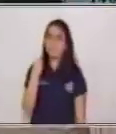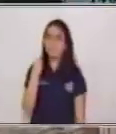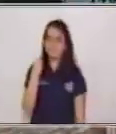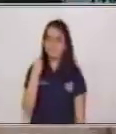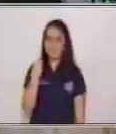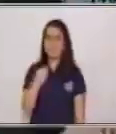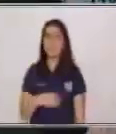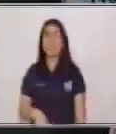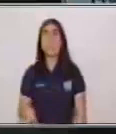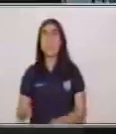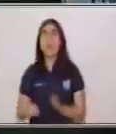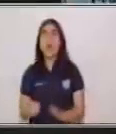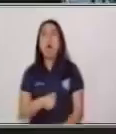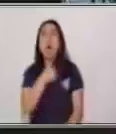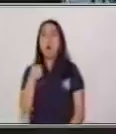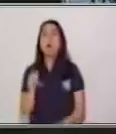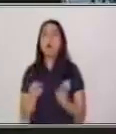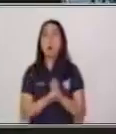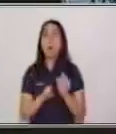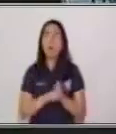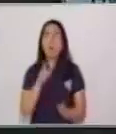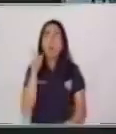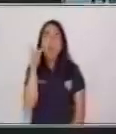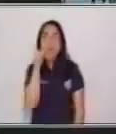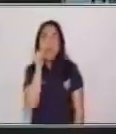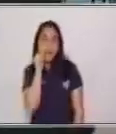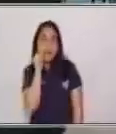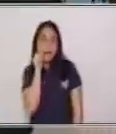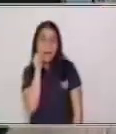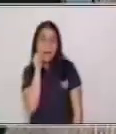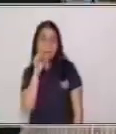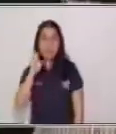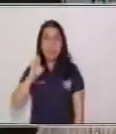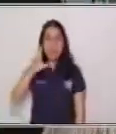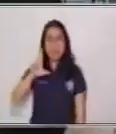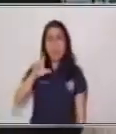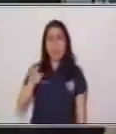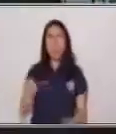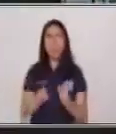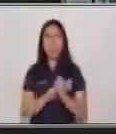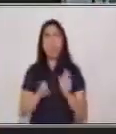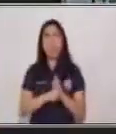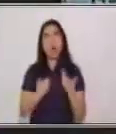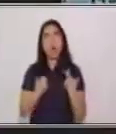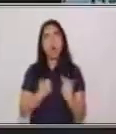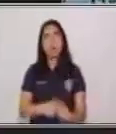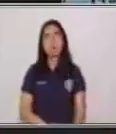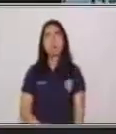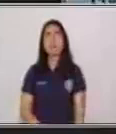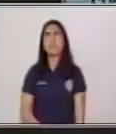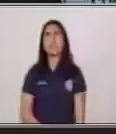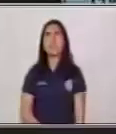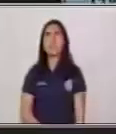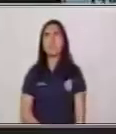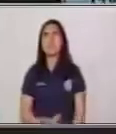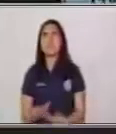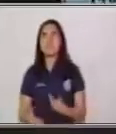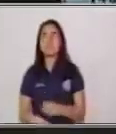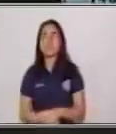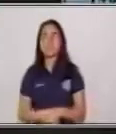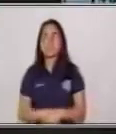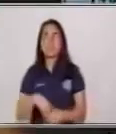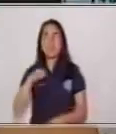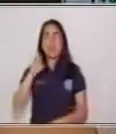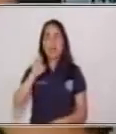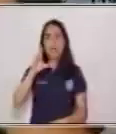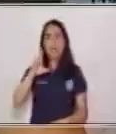cuando es una conjunción que va a significar alguna opción o un condicional. Sí lo hago, puede